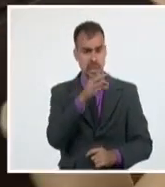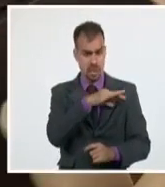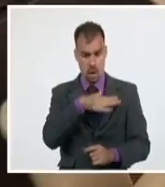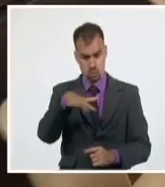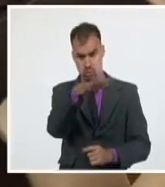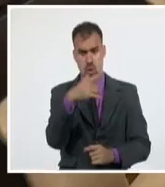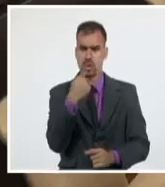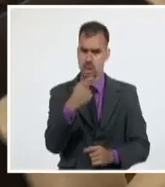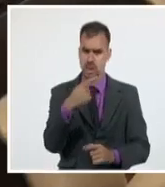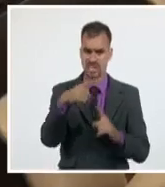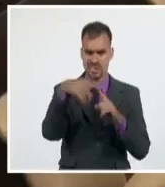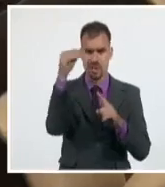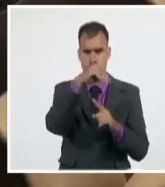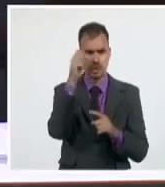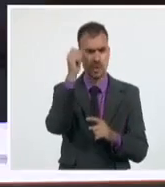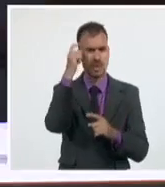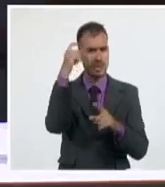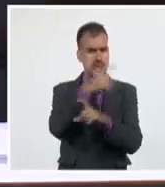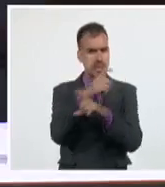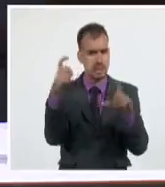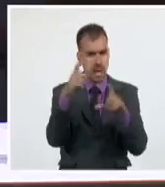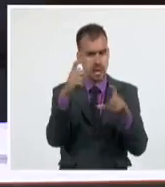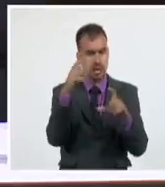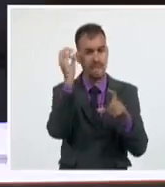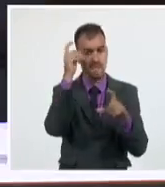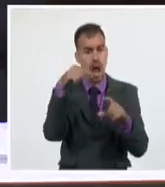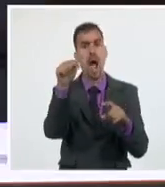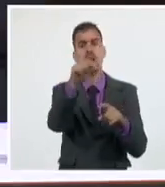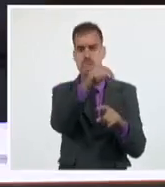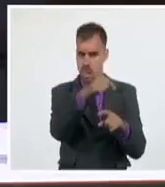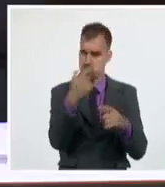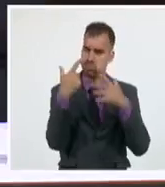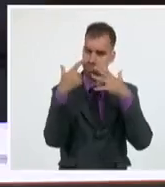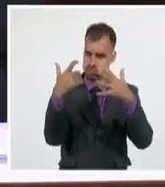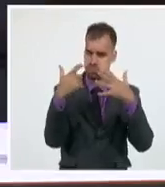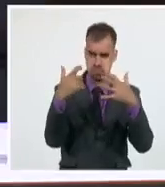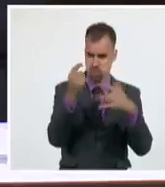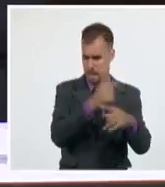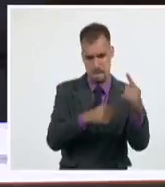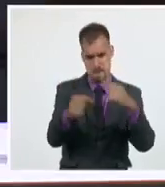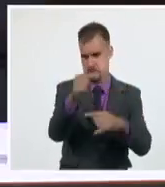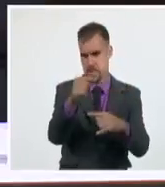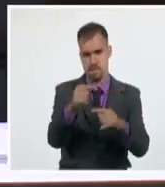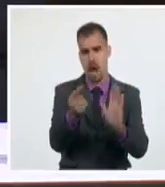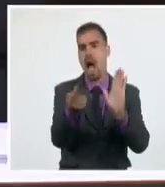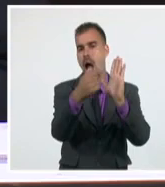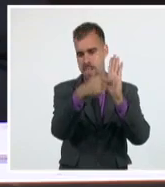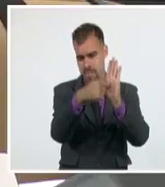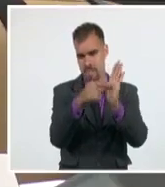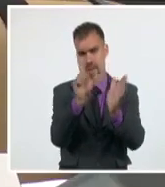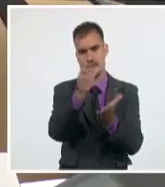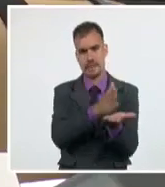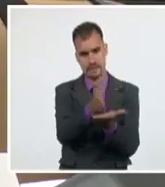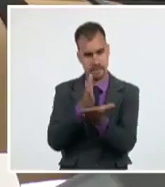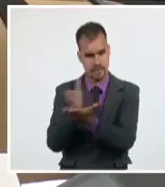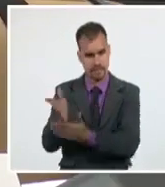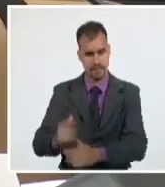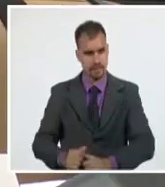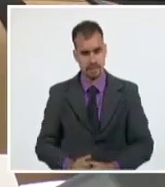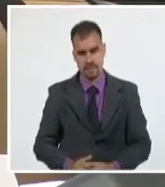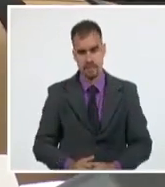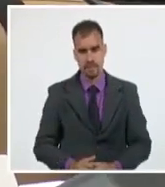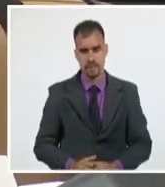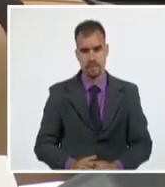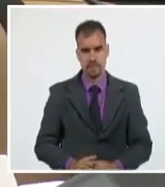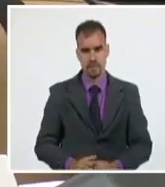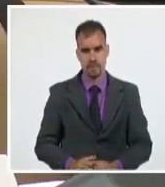todos los sectores de la vida de la nación está presente como nunca antes entre los lineamientos. Desde varios de ellos se